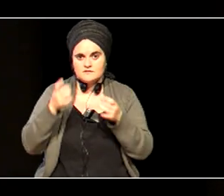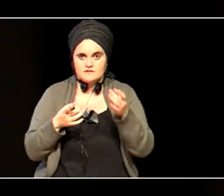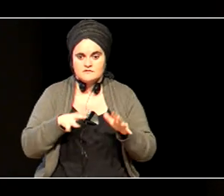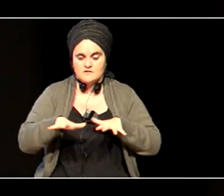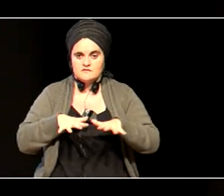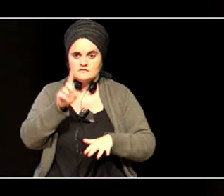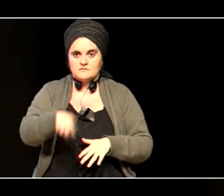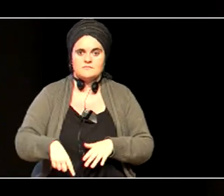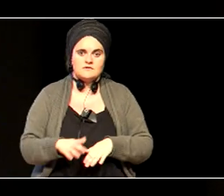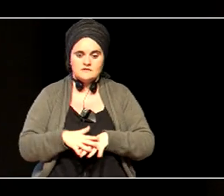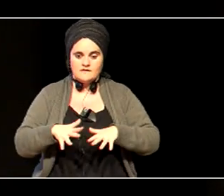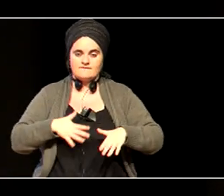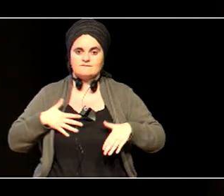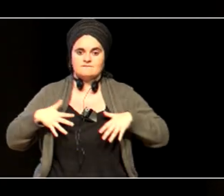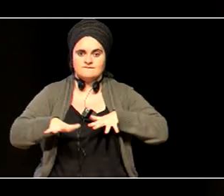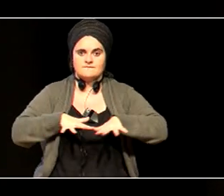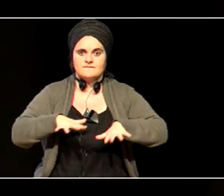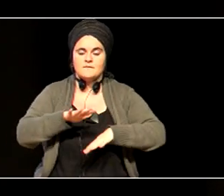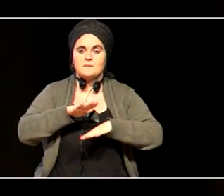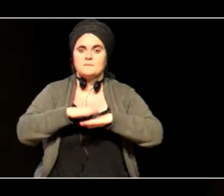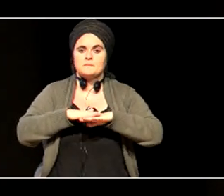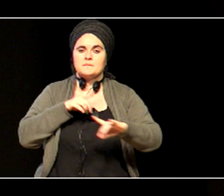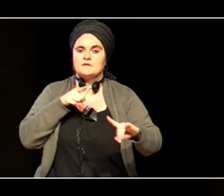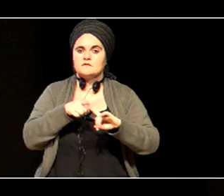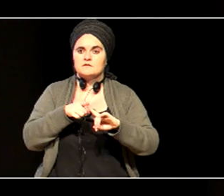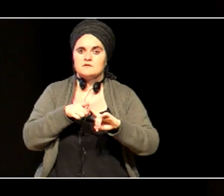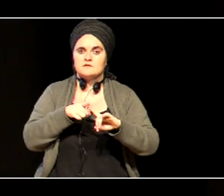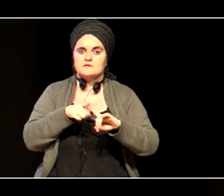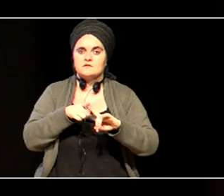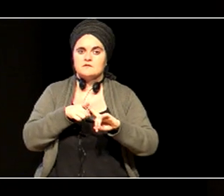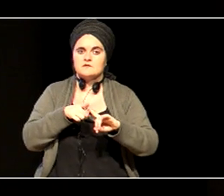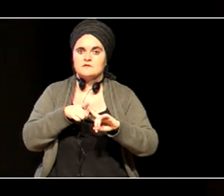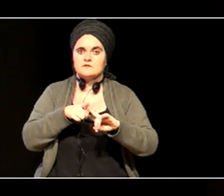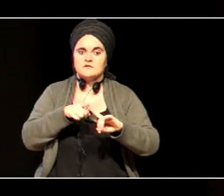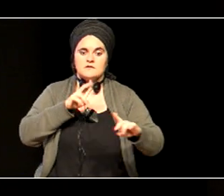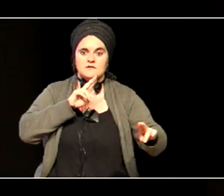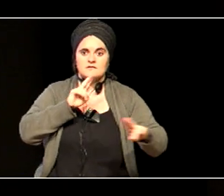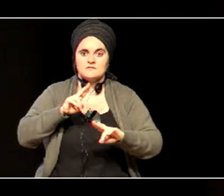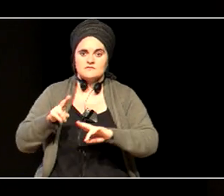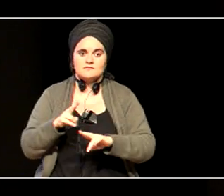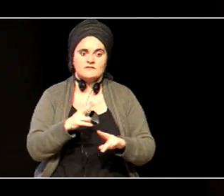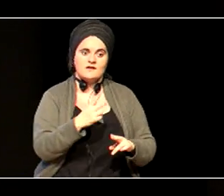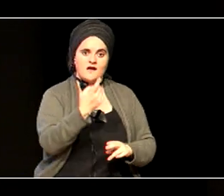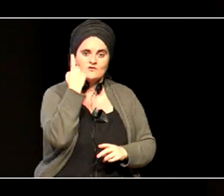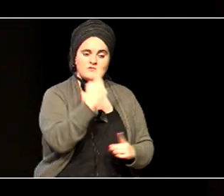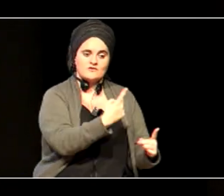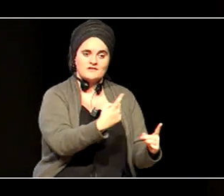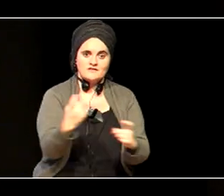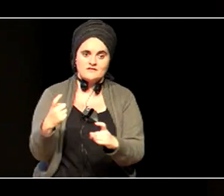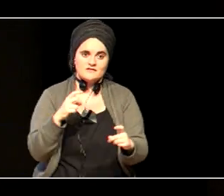marcha y que pretendan desarrollar y responder, que pretendan responder a las necesidades especificas del alumnado.